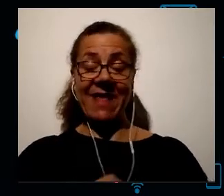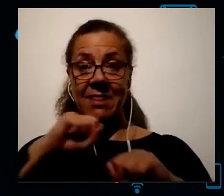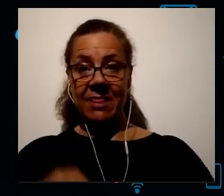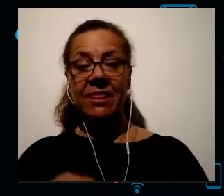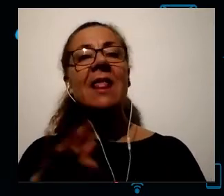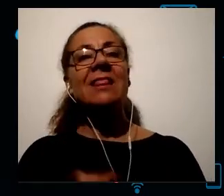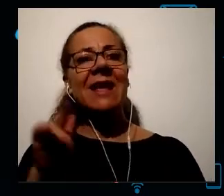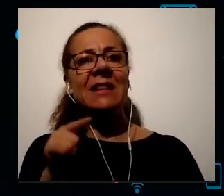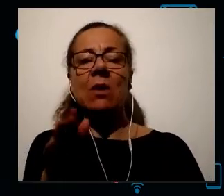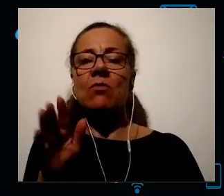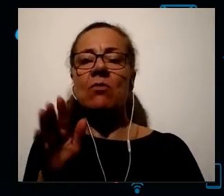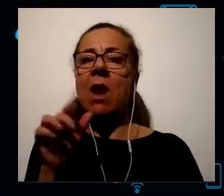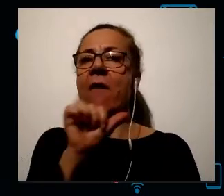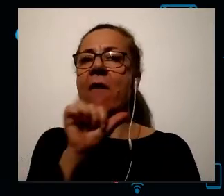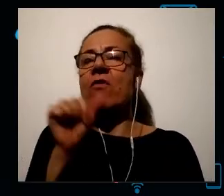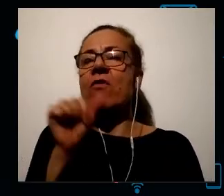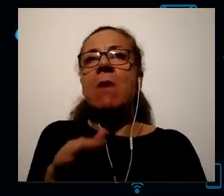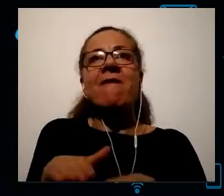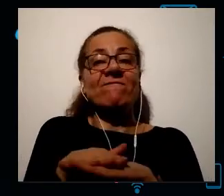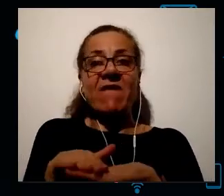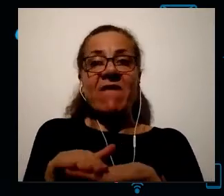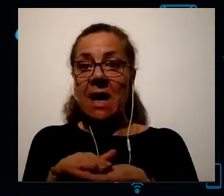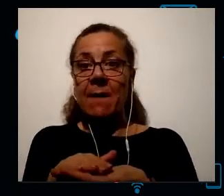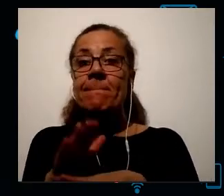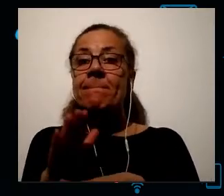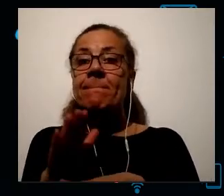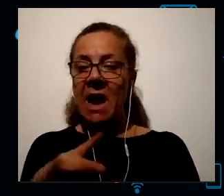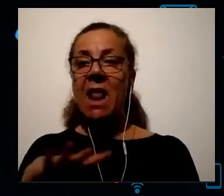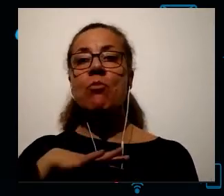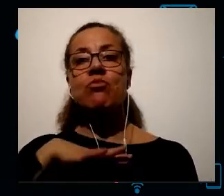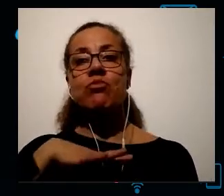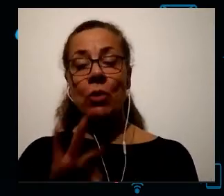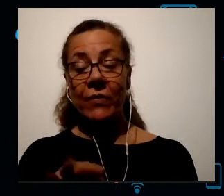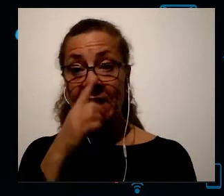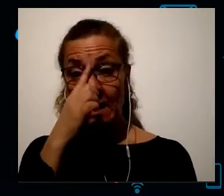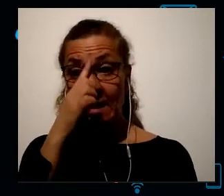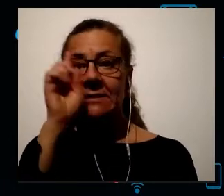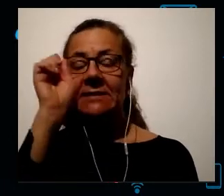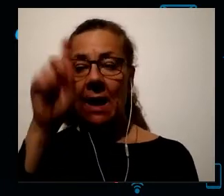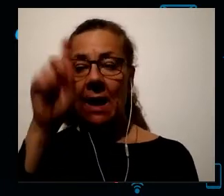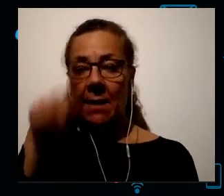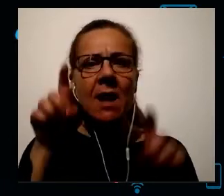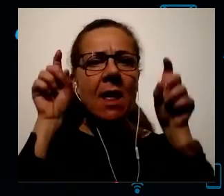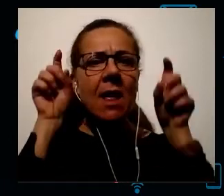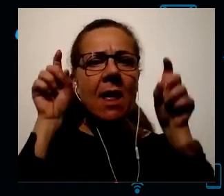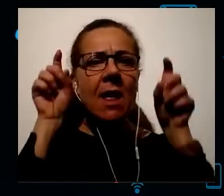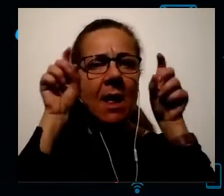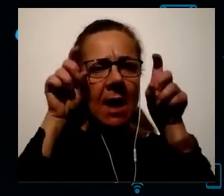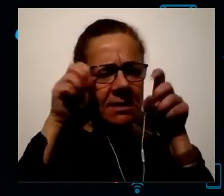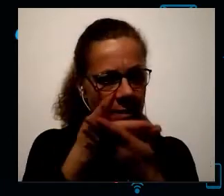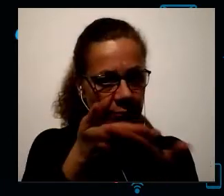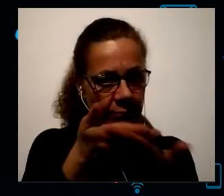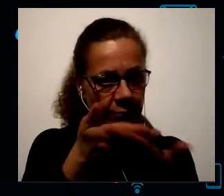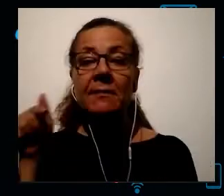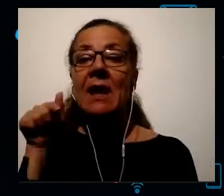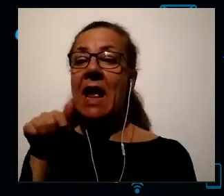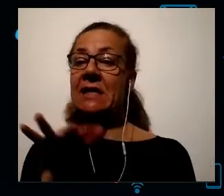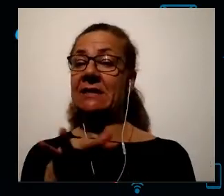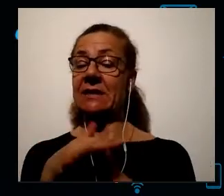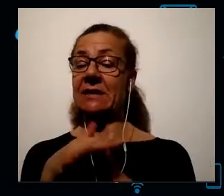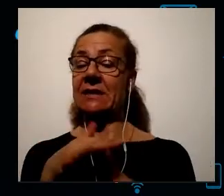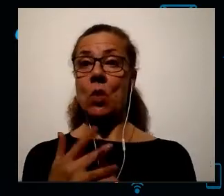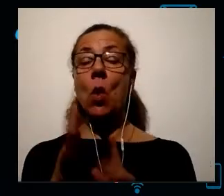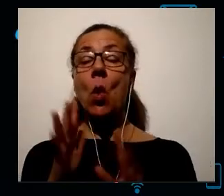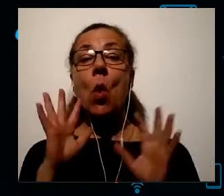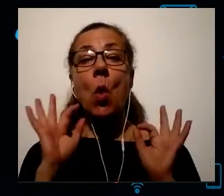formato básico o no en sus elementos básicos para ser capaces también de enseñarla a otros y en este sentido precisamente el